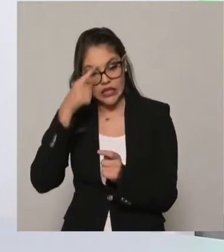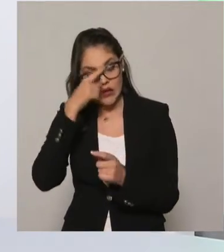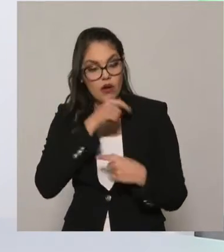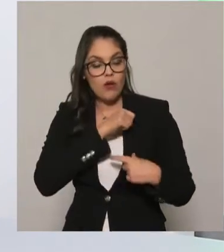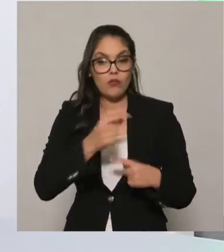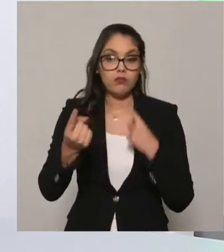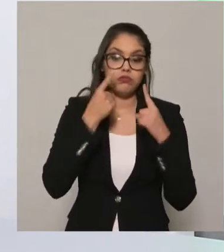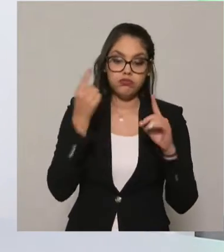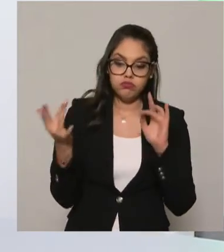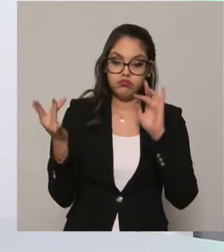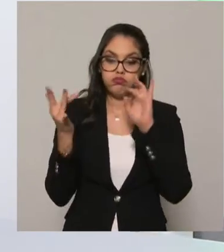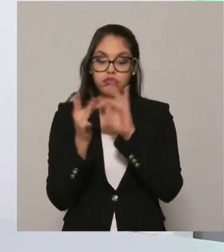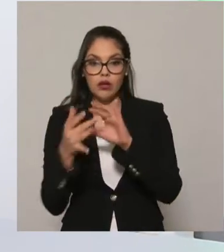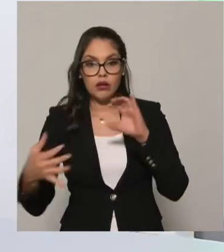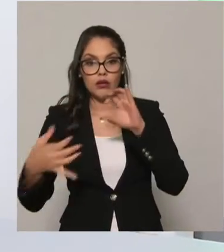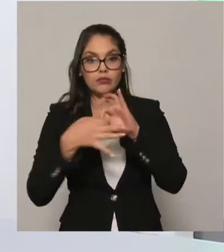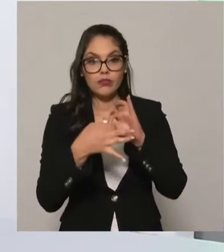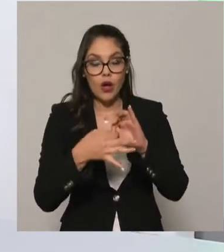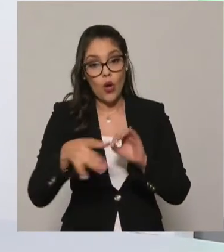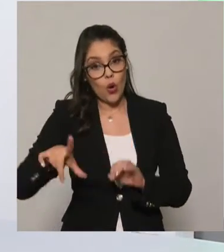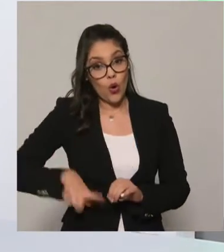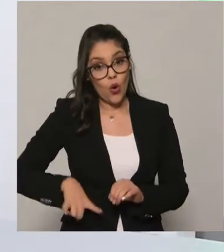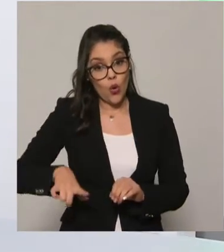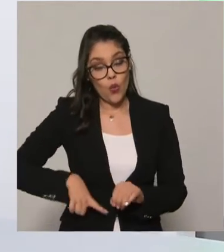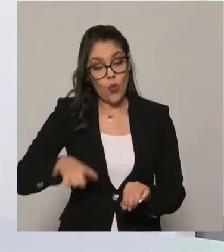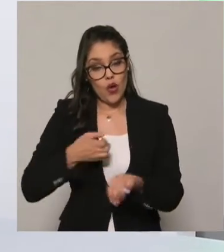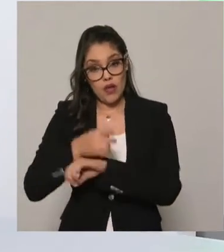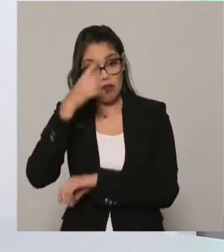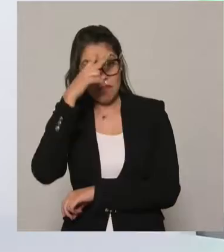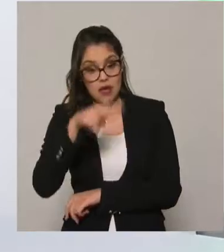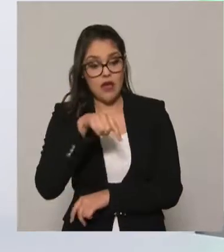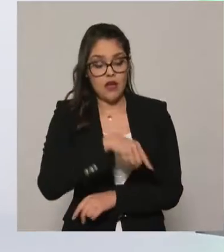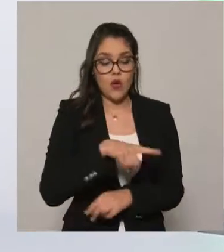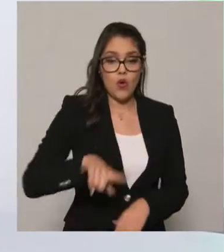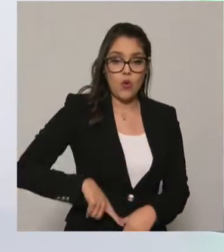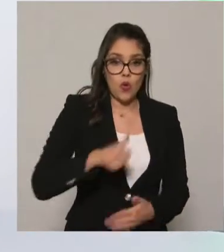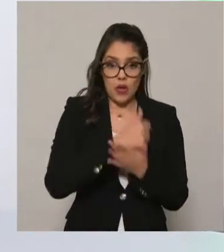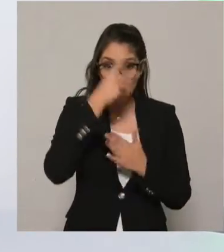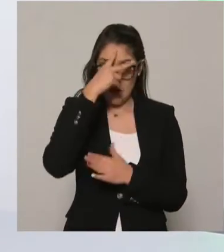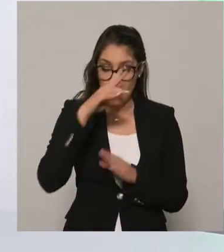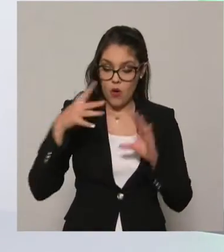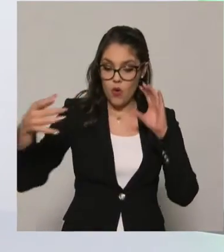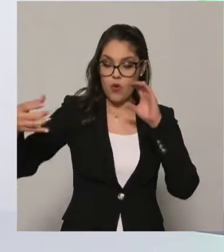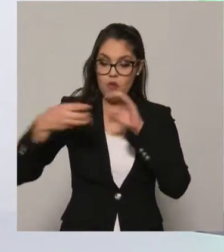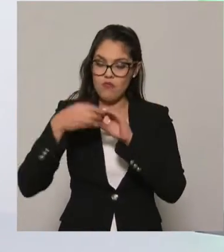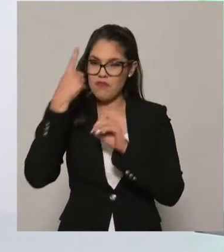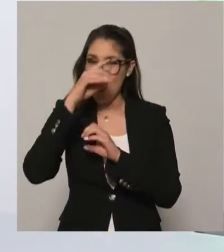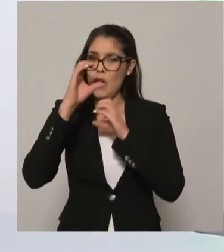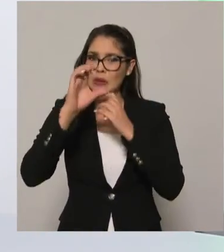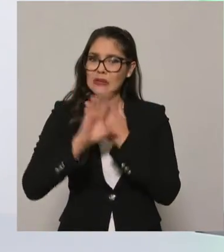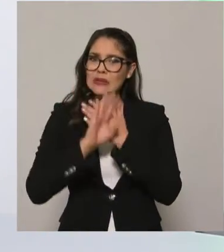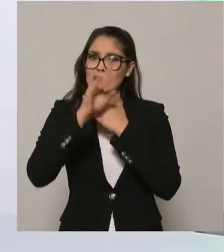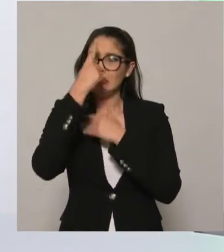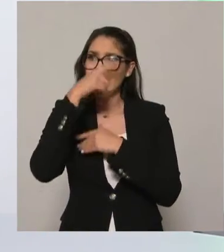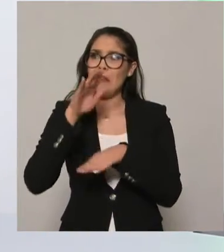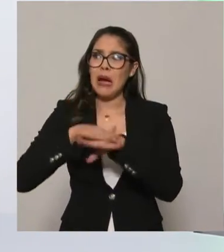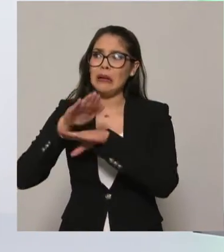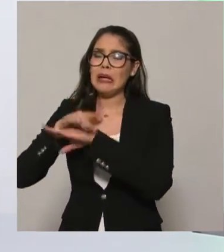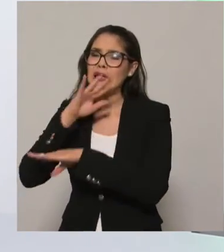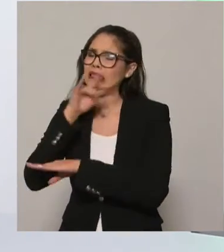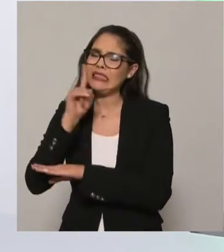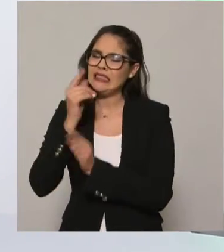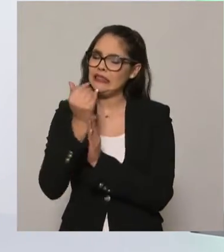de la capital del país y federales, pues para atemperar este problema de la contaminación. Pero pues también hay este